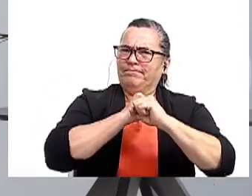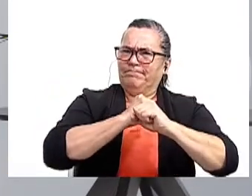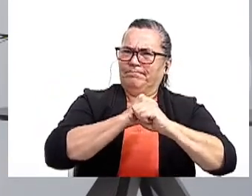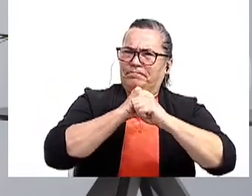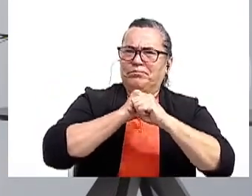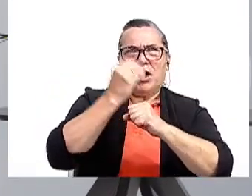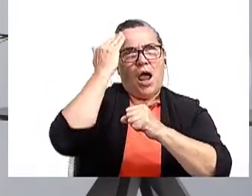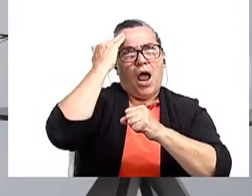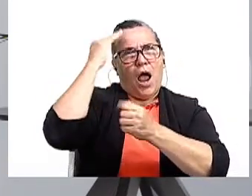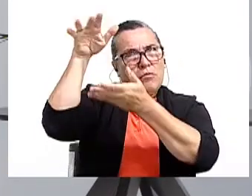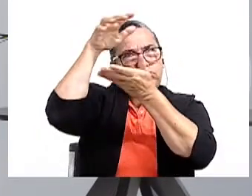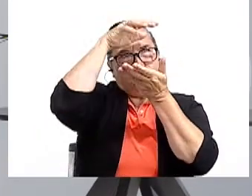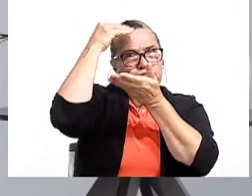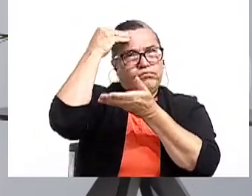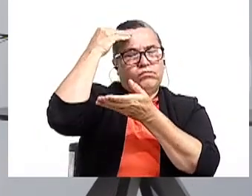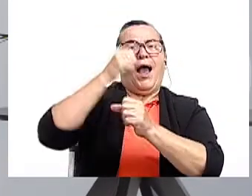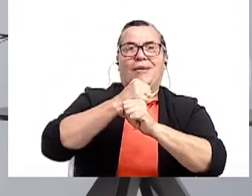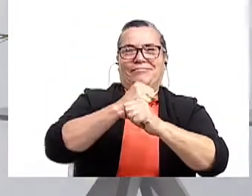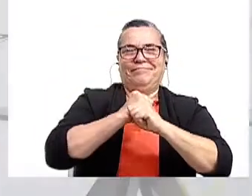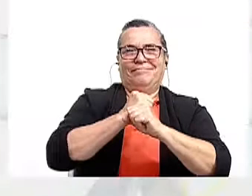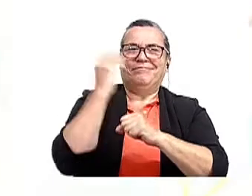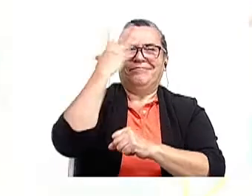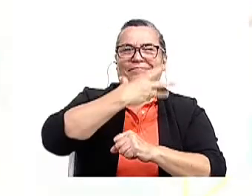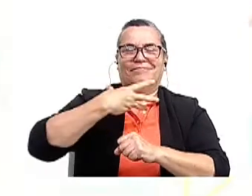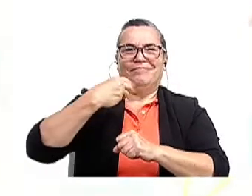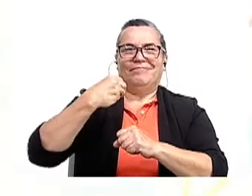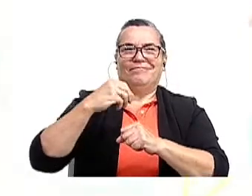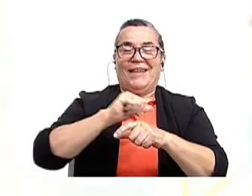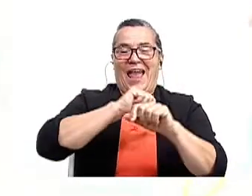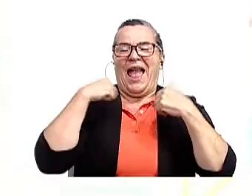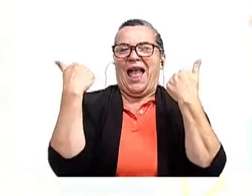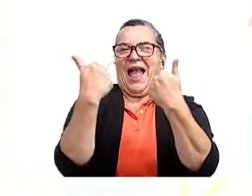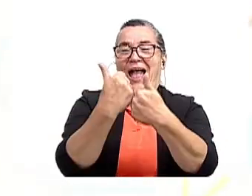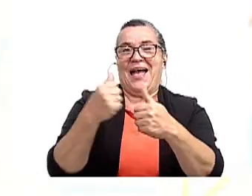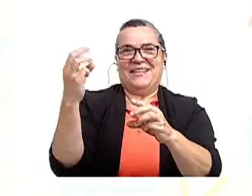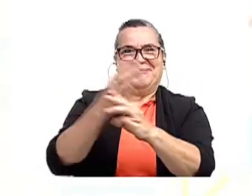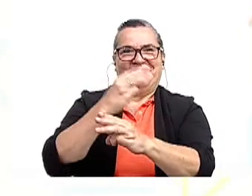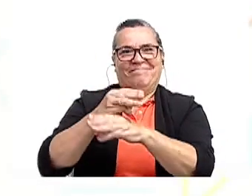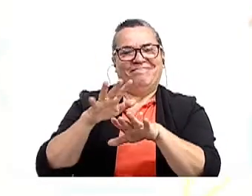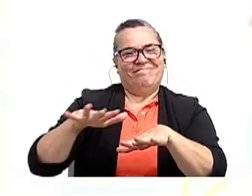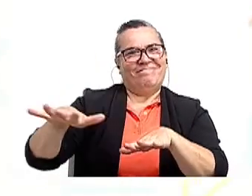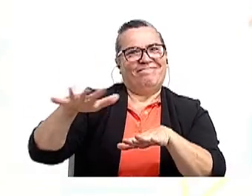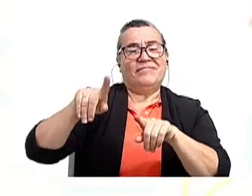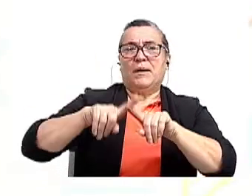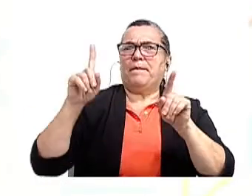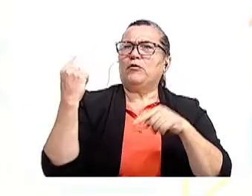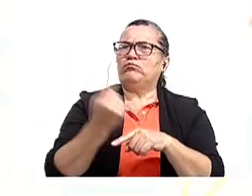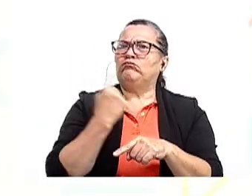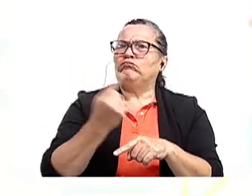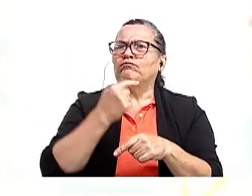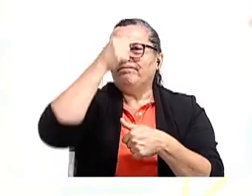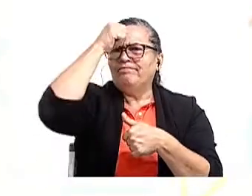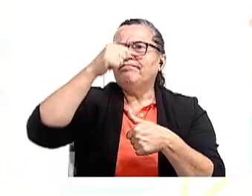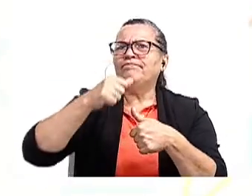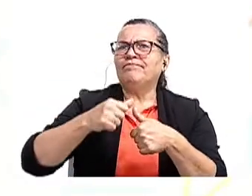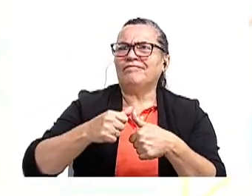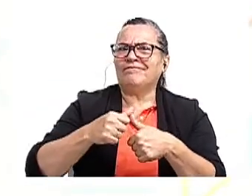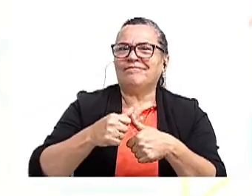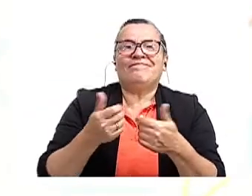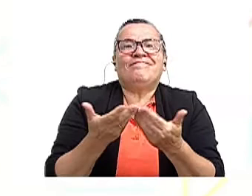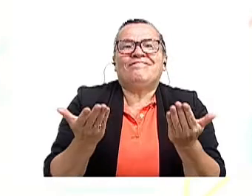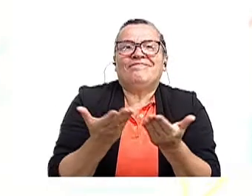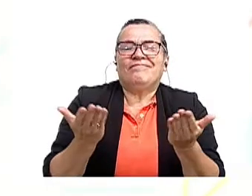nuestros conocimientos en esta hermosa rama de la matemática. Pero primero, como siempre, recuerden tener a